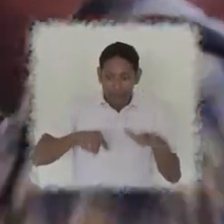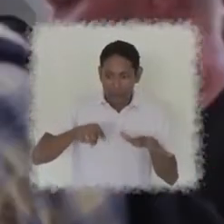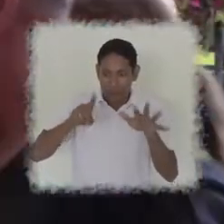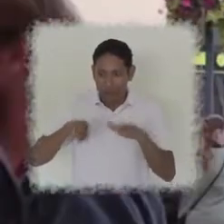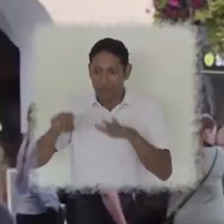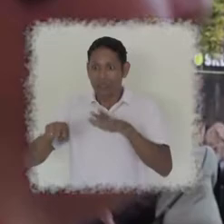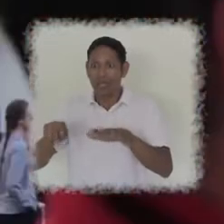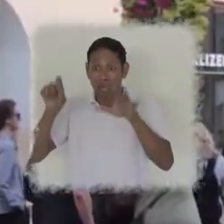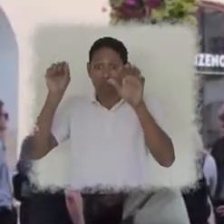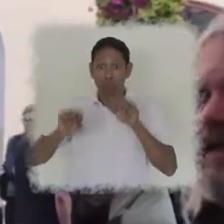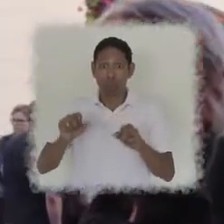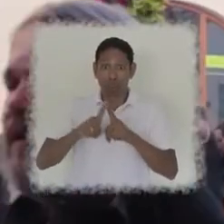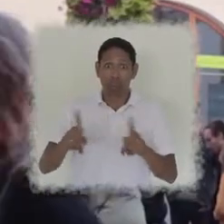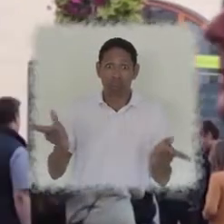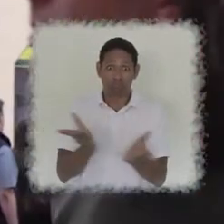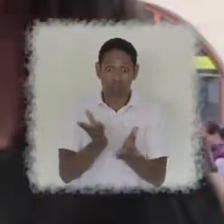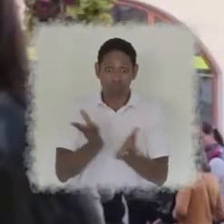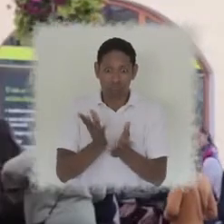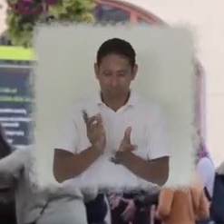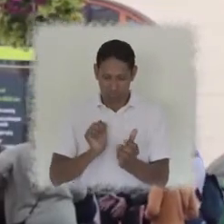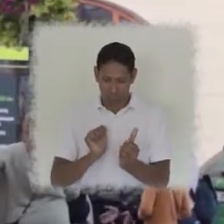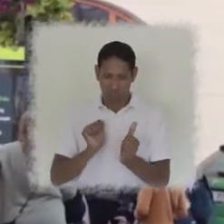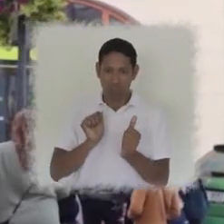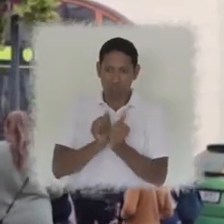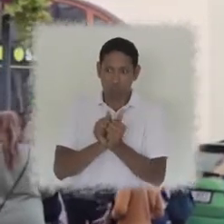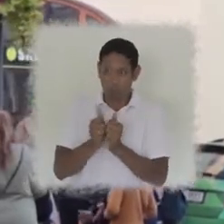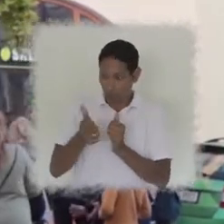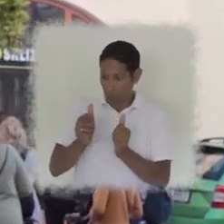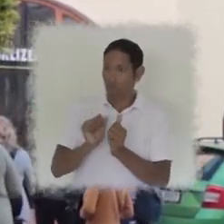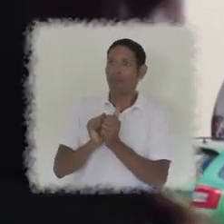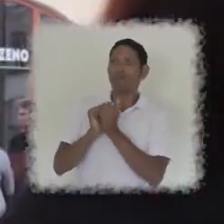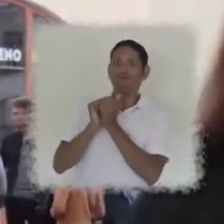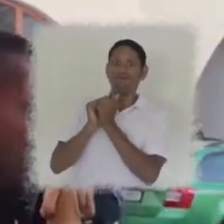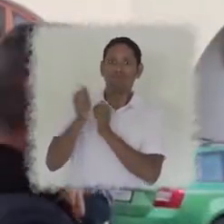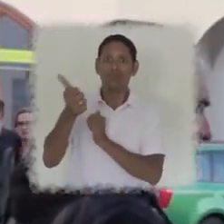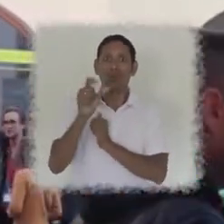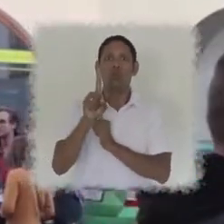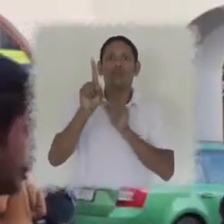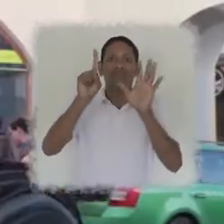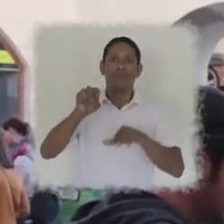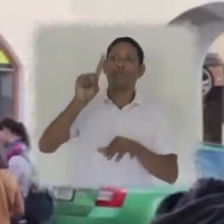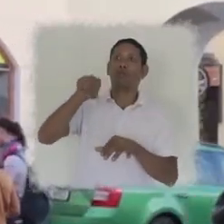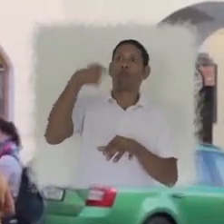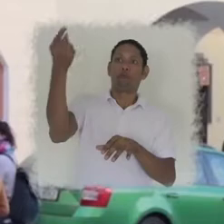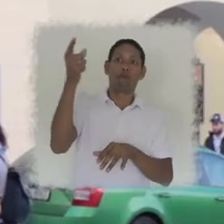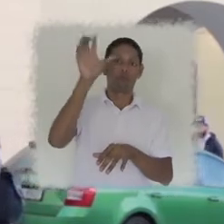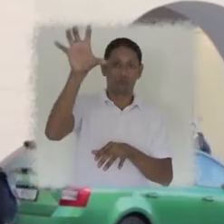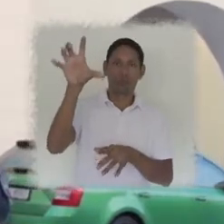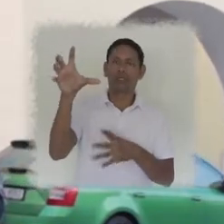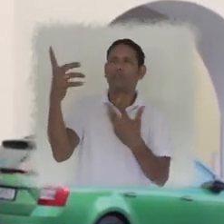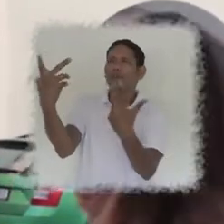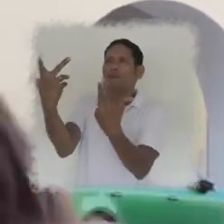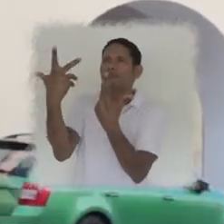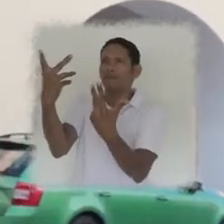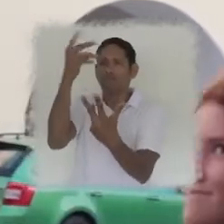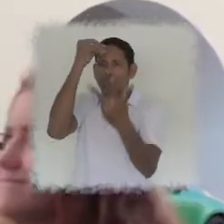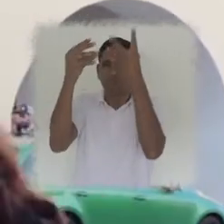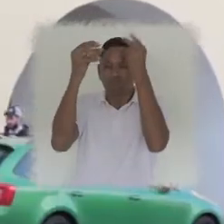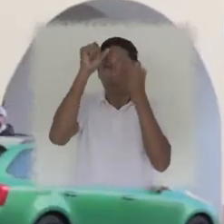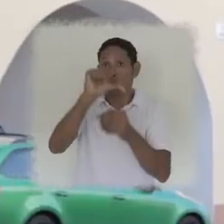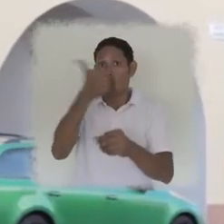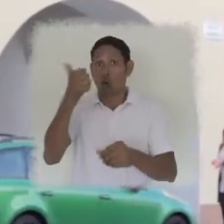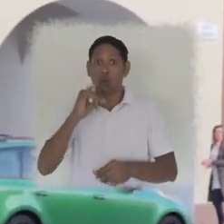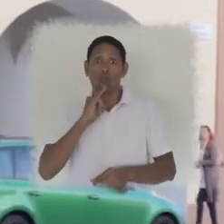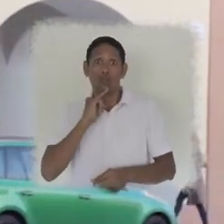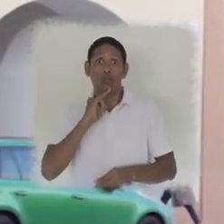Esta convocatoria les puede facilitar a todos los estudiantes ser parte de una beca y poder estudiar en un país en el extranjero.